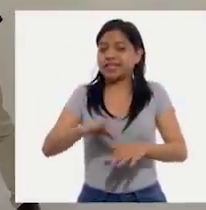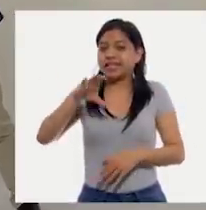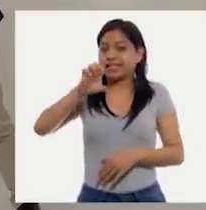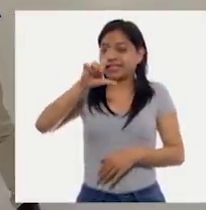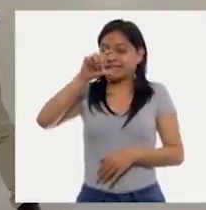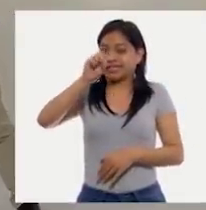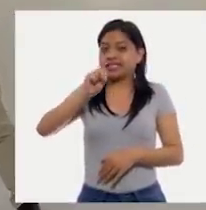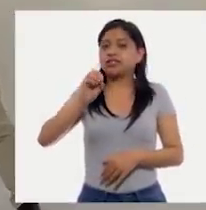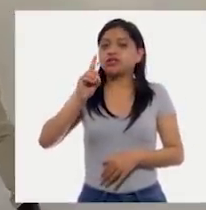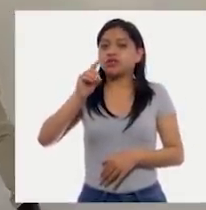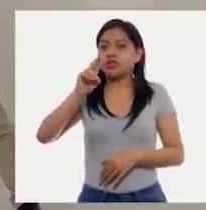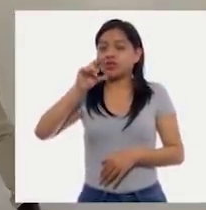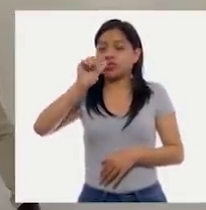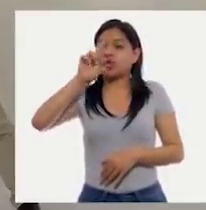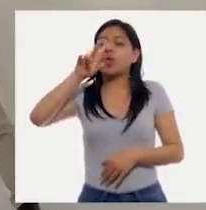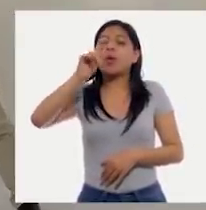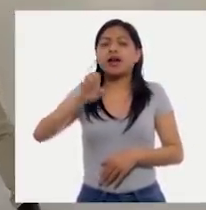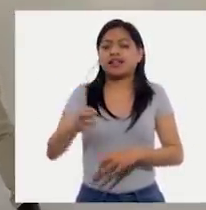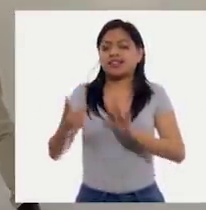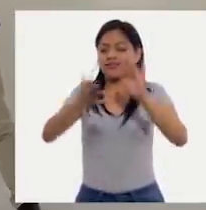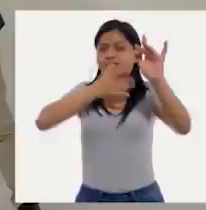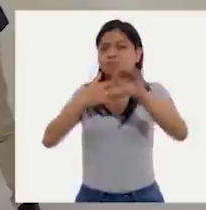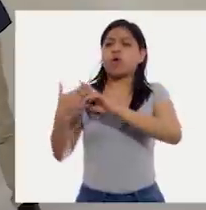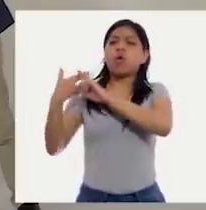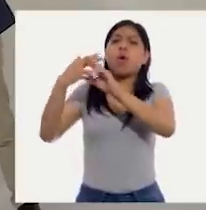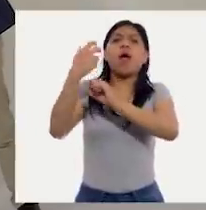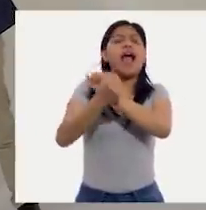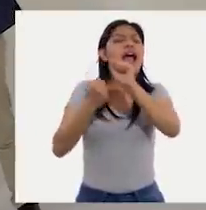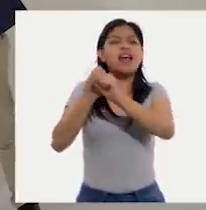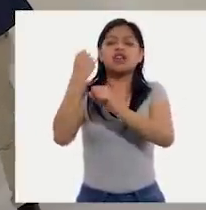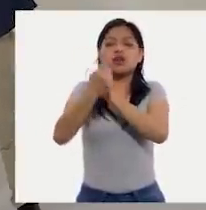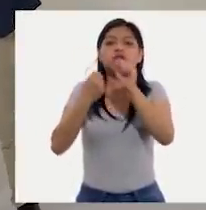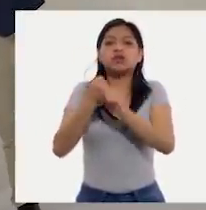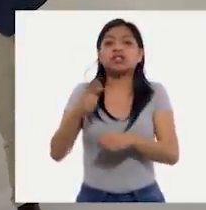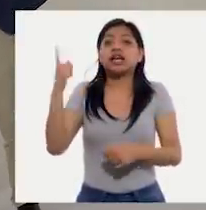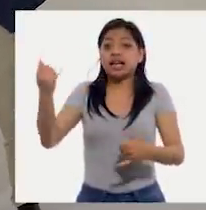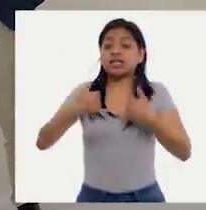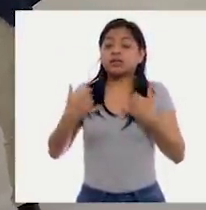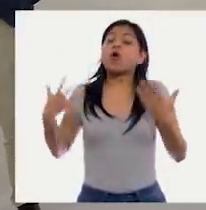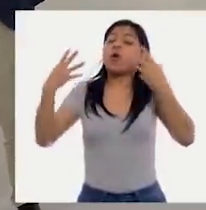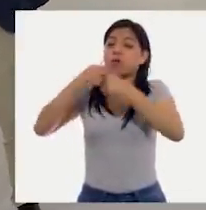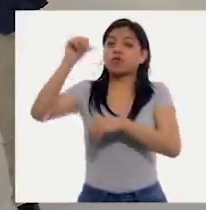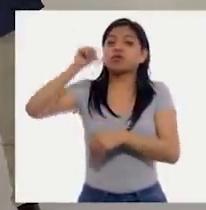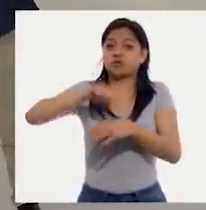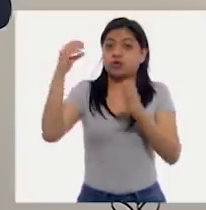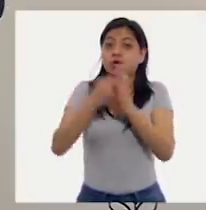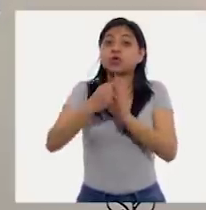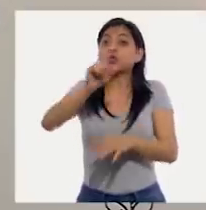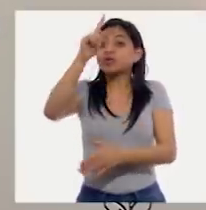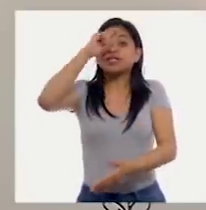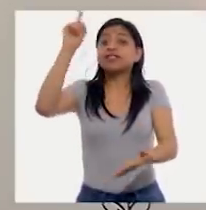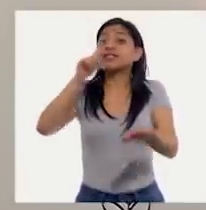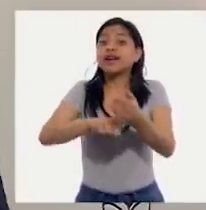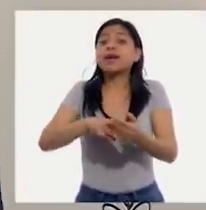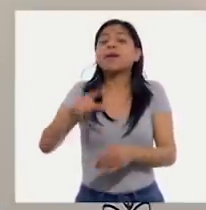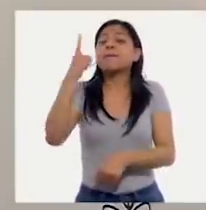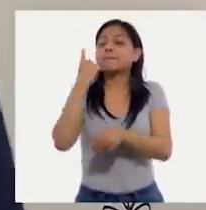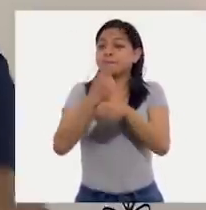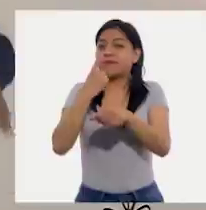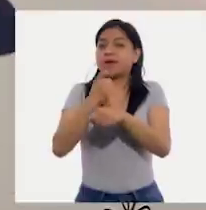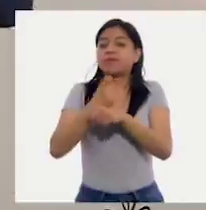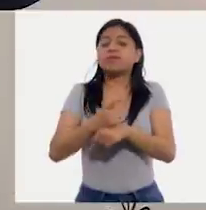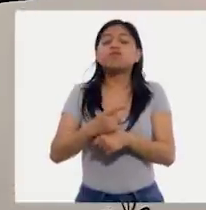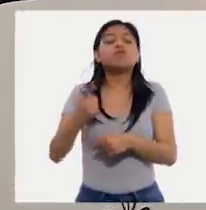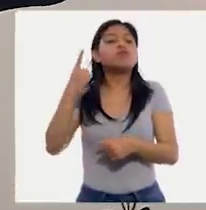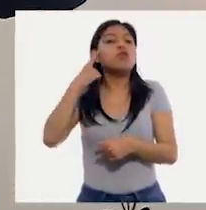través de los siglos de quinto grado. Y a este joven lo vamos a tener con nosotros en nuestro programa. ¿Pero qué creen? Primero vamos a escuchar